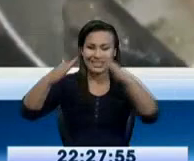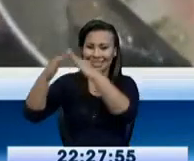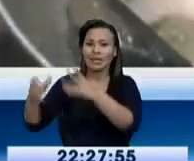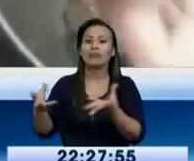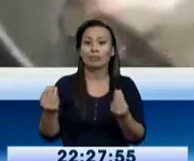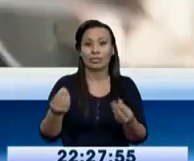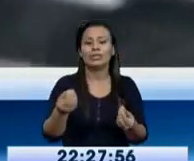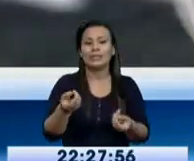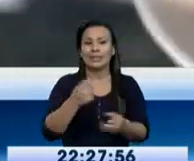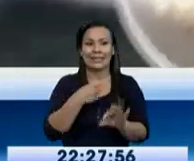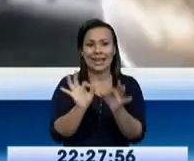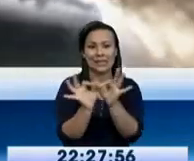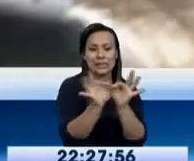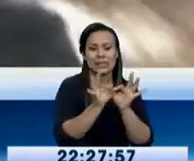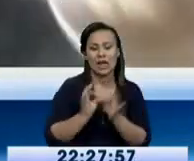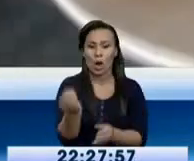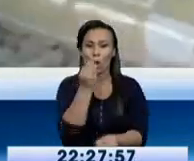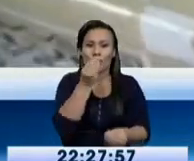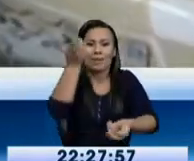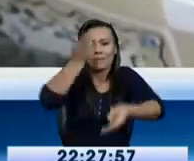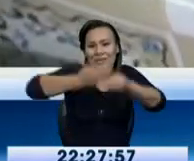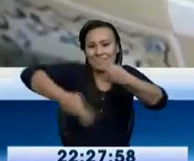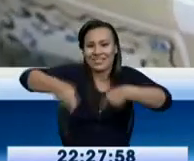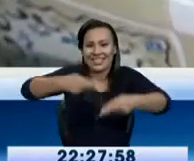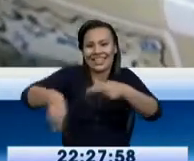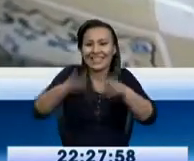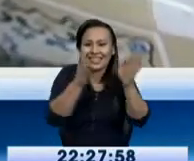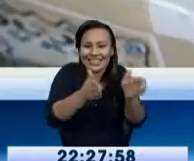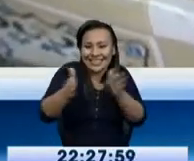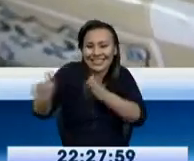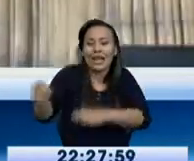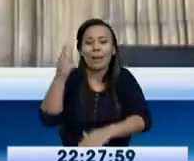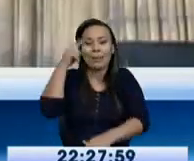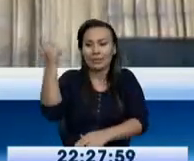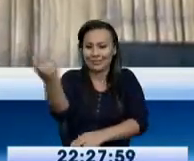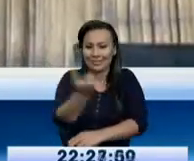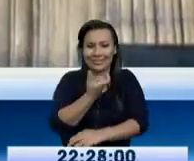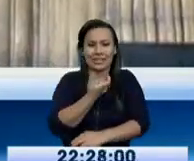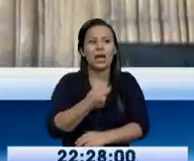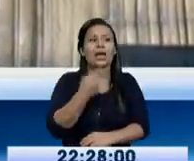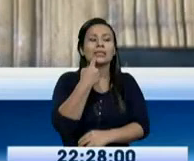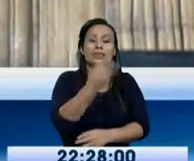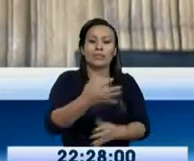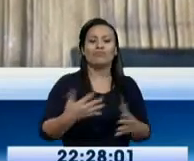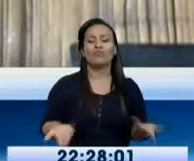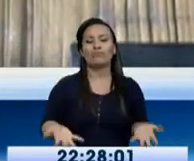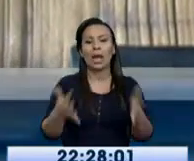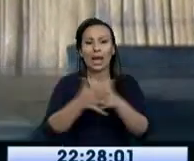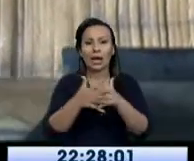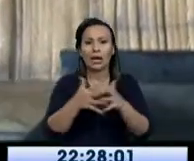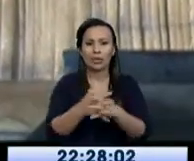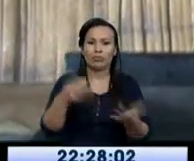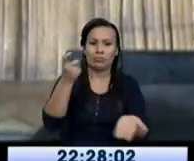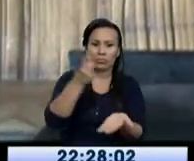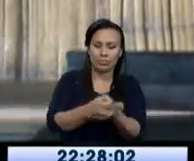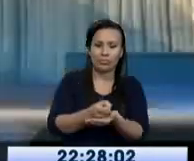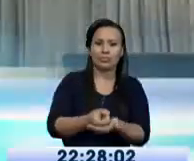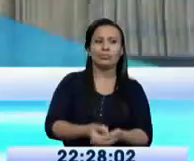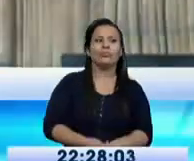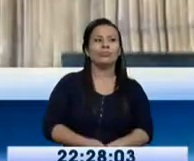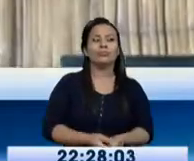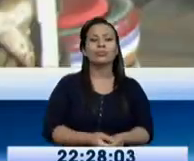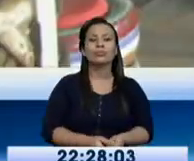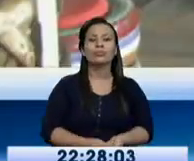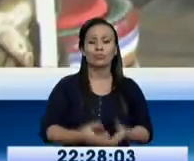están preparando con la mejor gastronomía para atender al turista. El arroz marinero, la guatita marinera, el